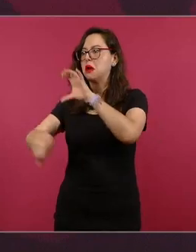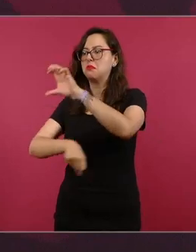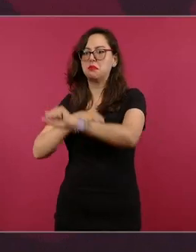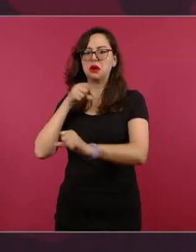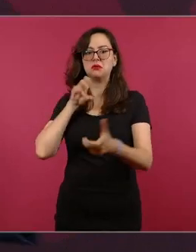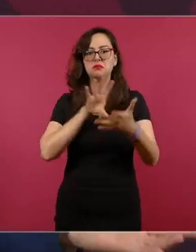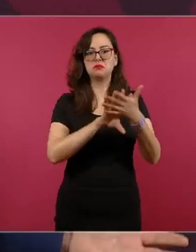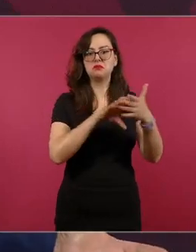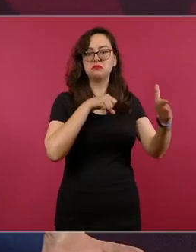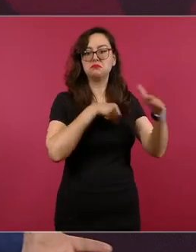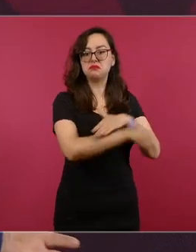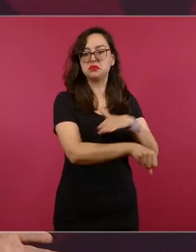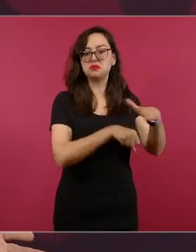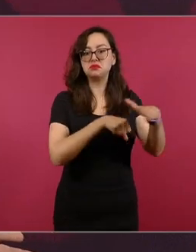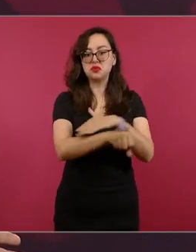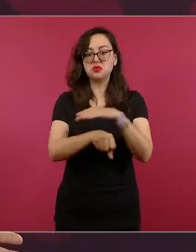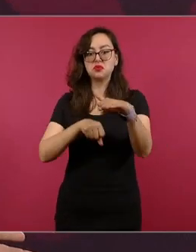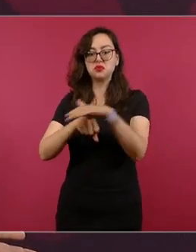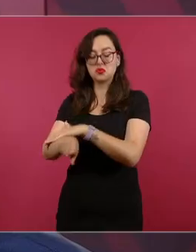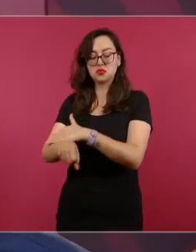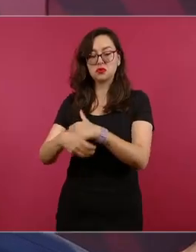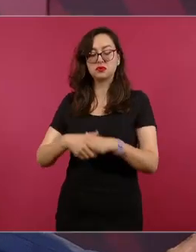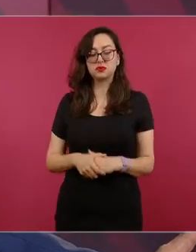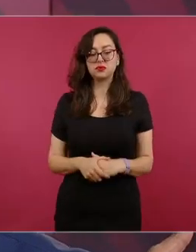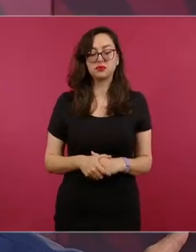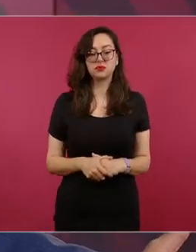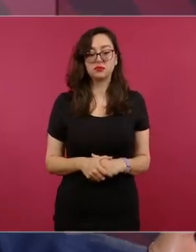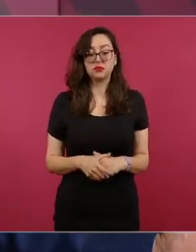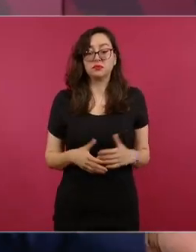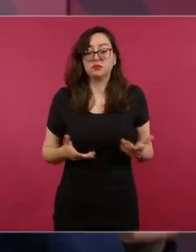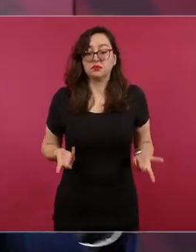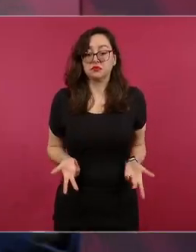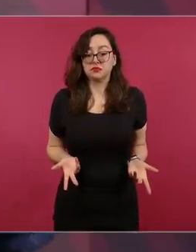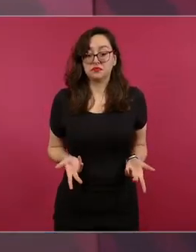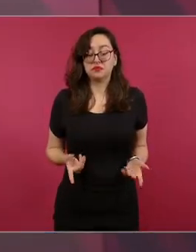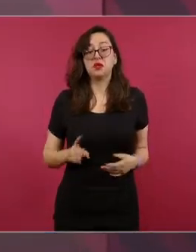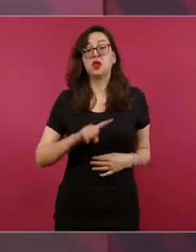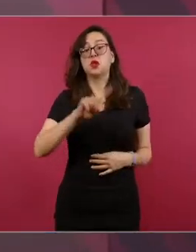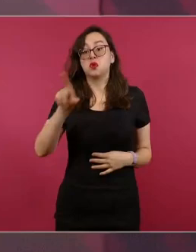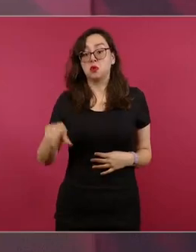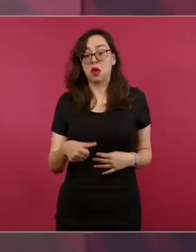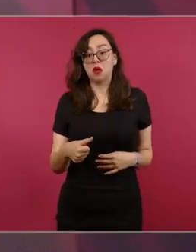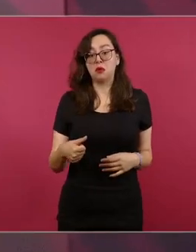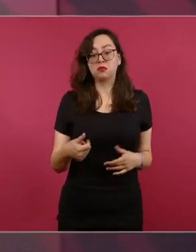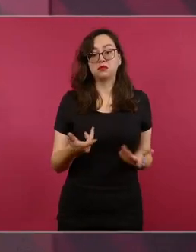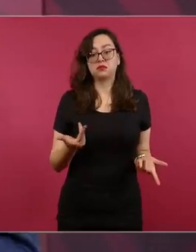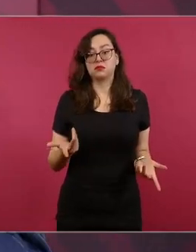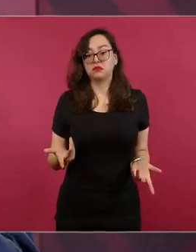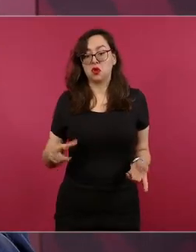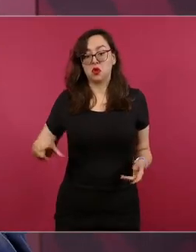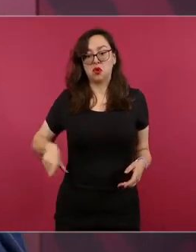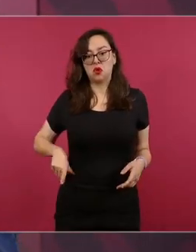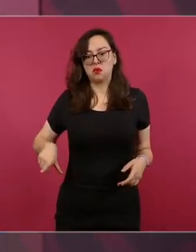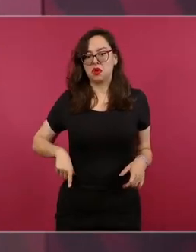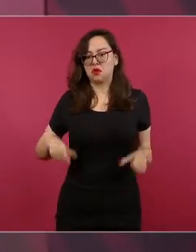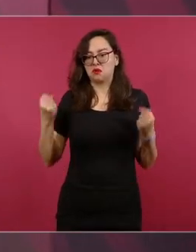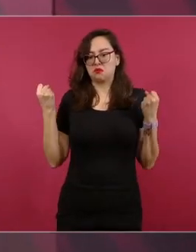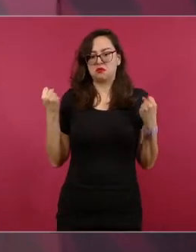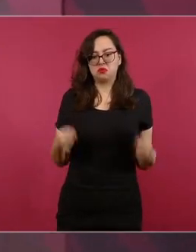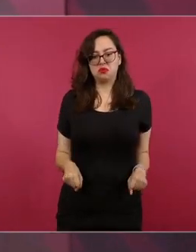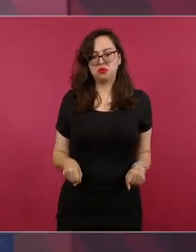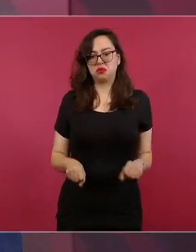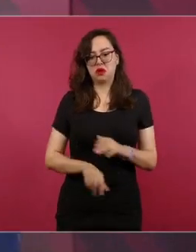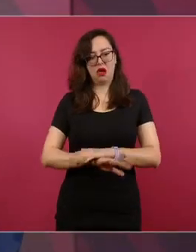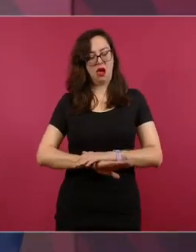Que pasó el vendaval autoritario y los